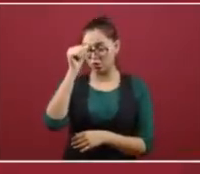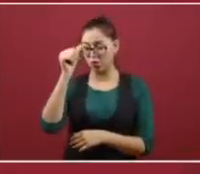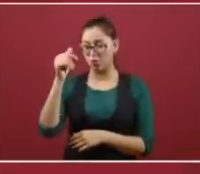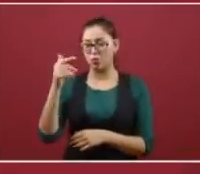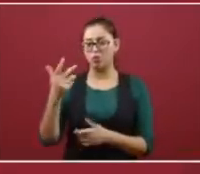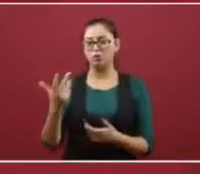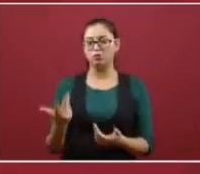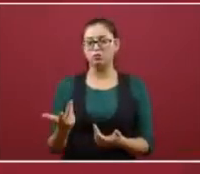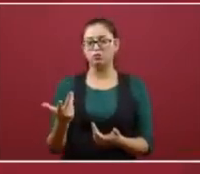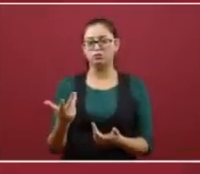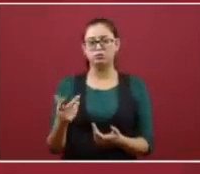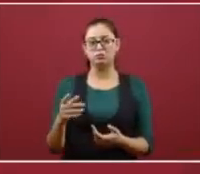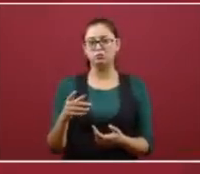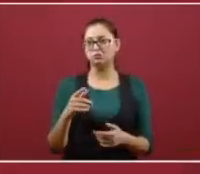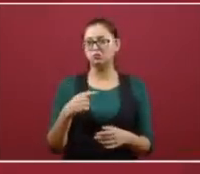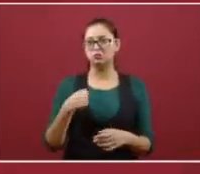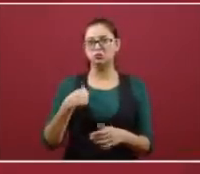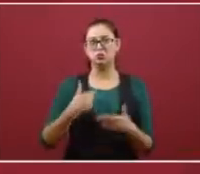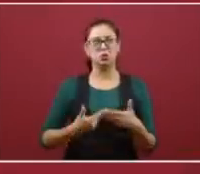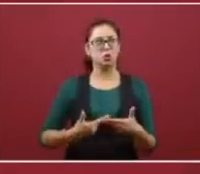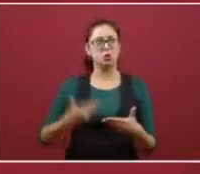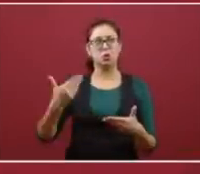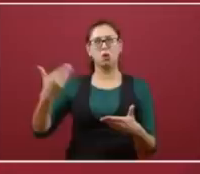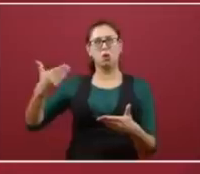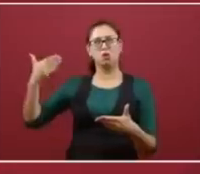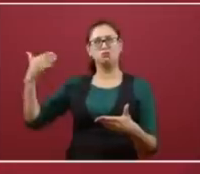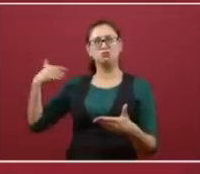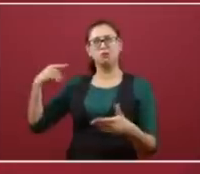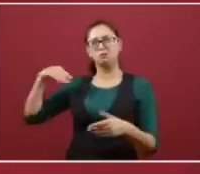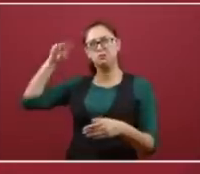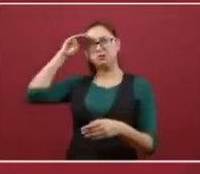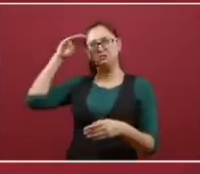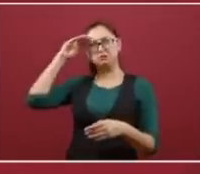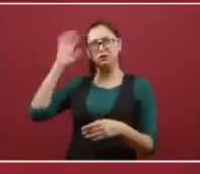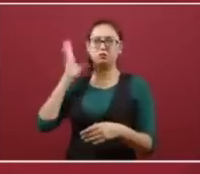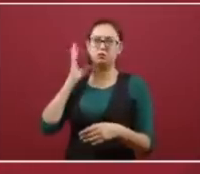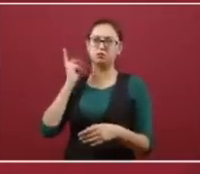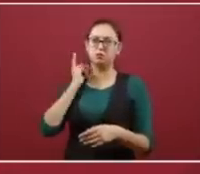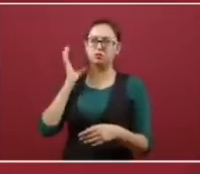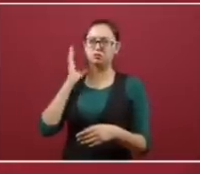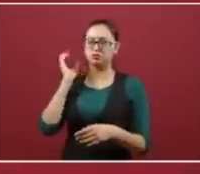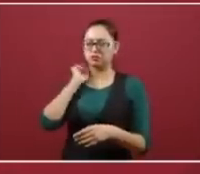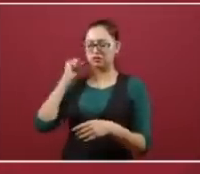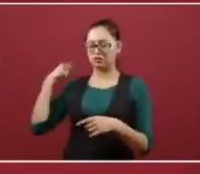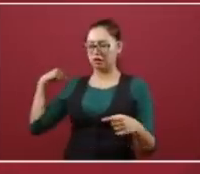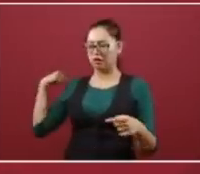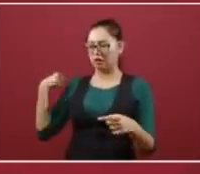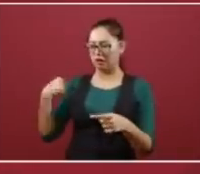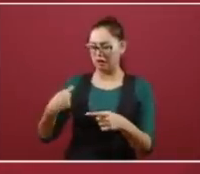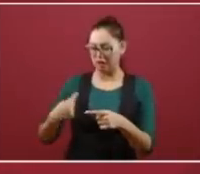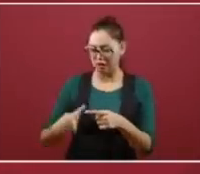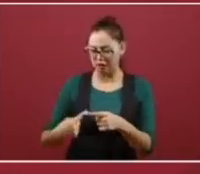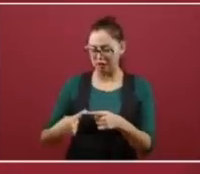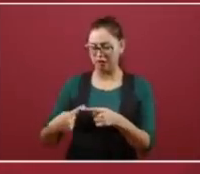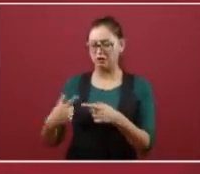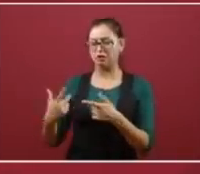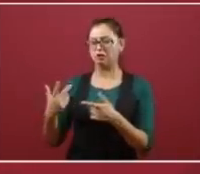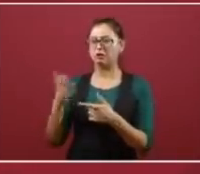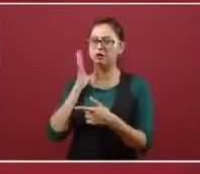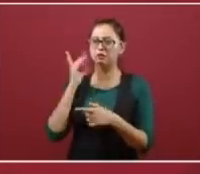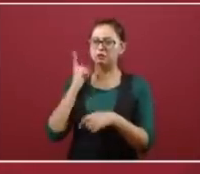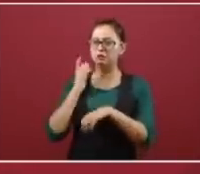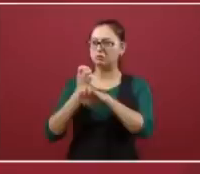tengo memoria de un ejercicio similar para la aprobación de una reforma